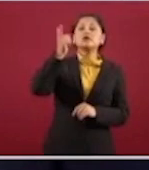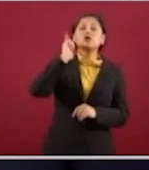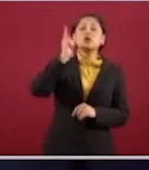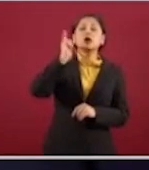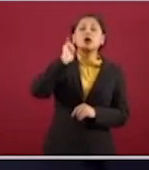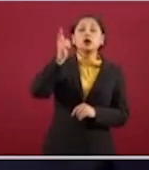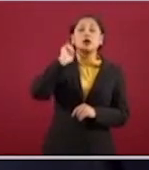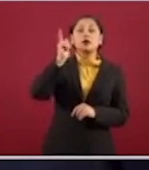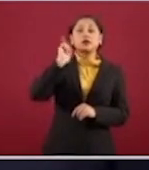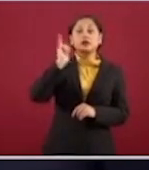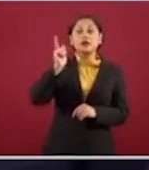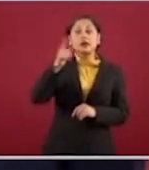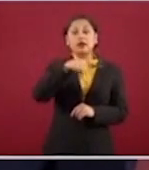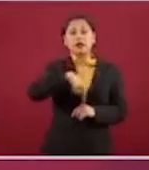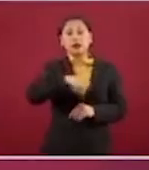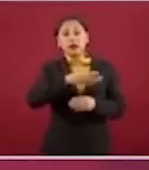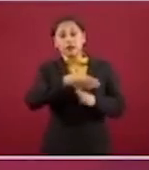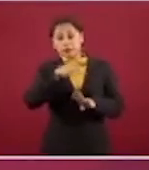a querer estabilizar